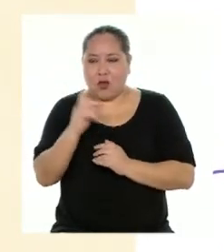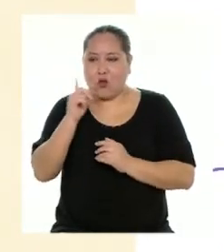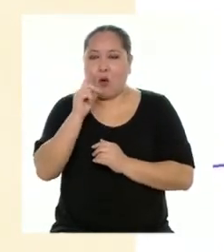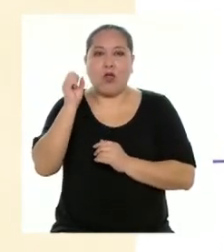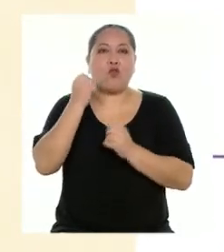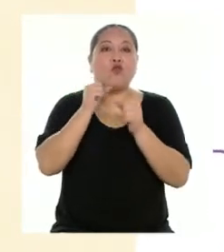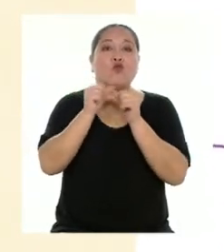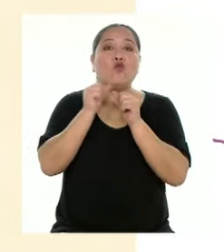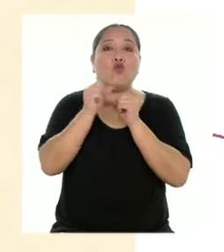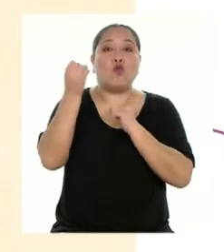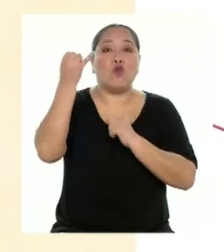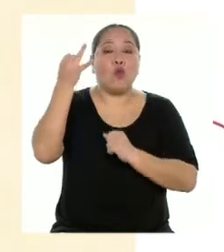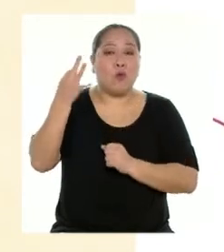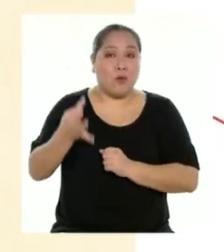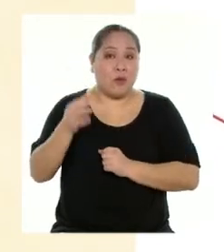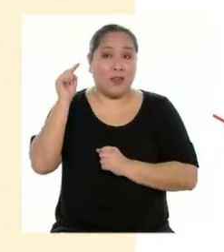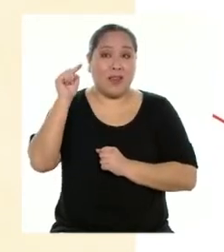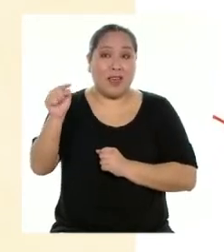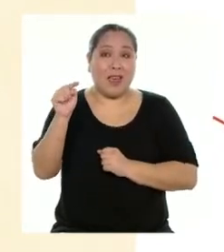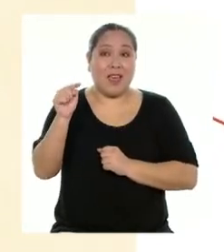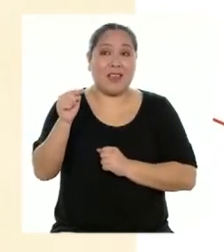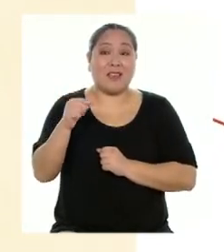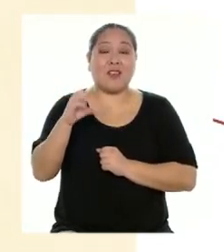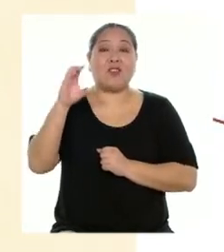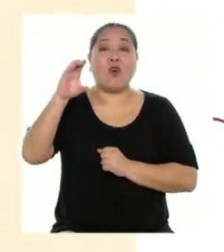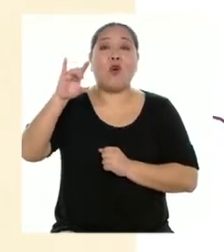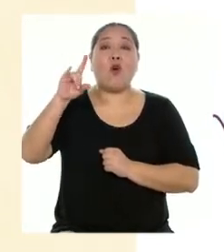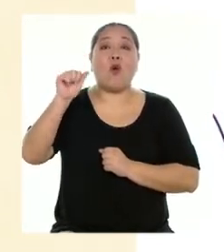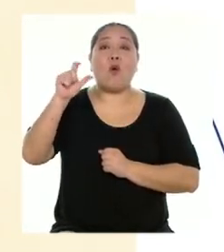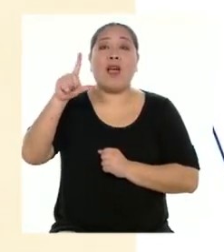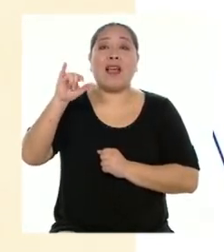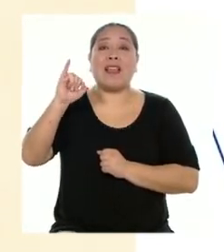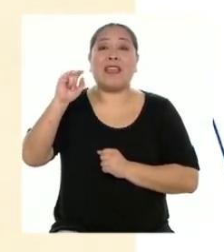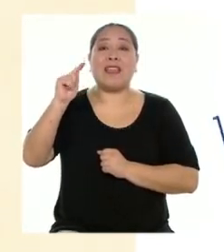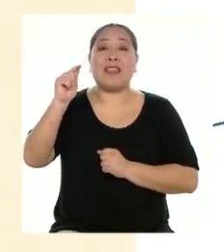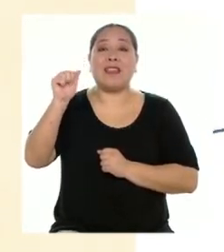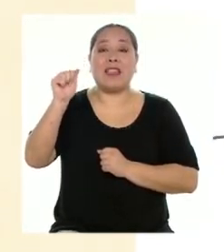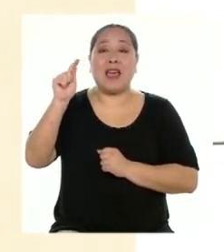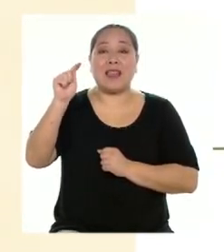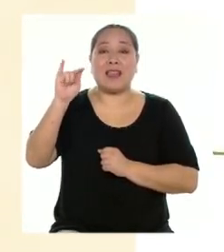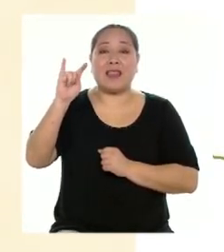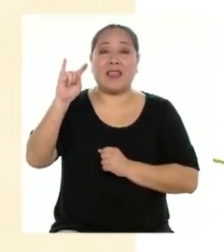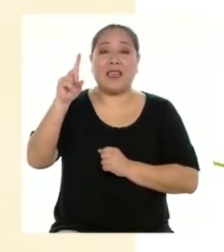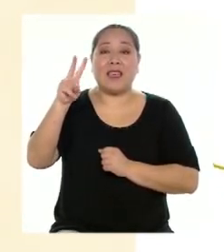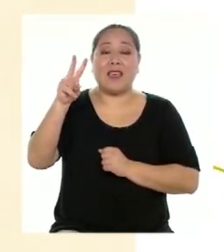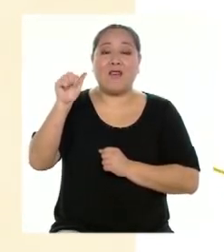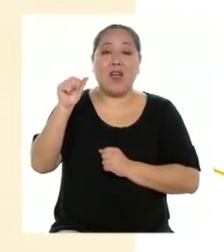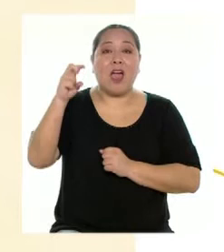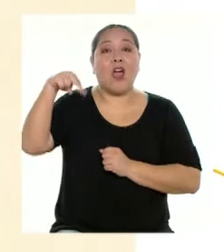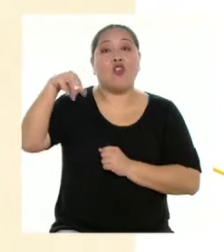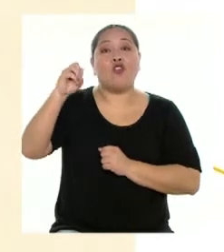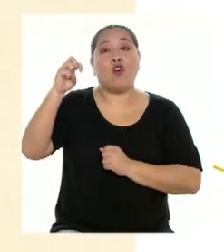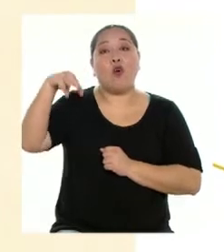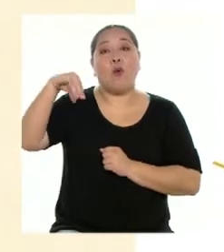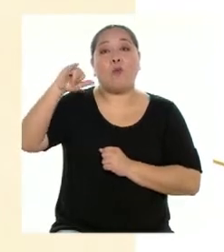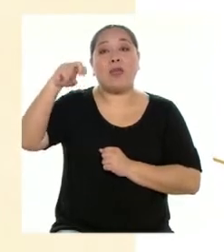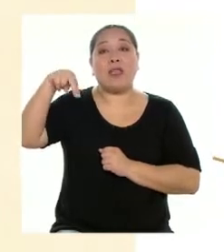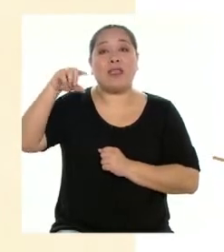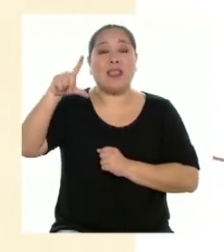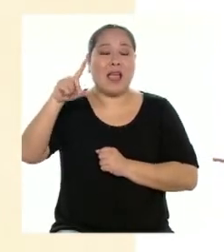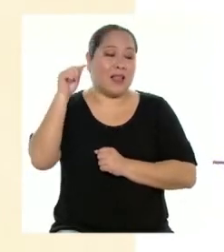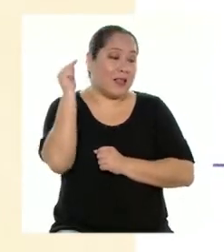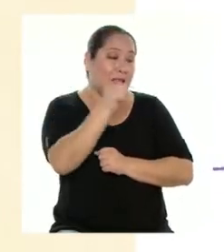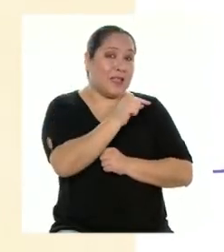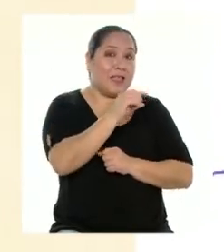numéricos, por lo cual es una variable cualitativa nominal. ¿Y las variables cuantitativas?